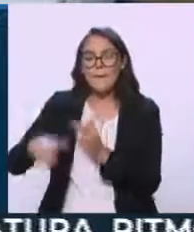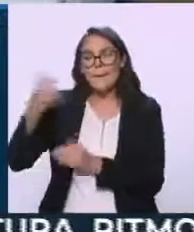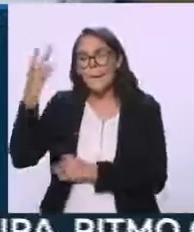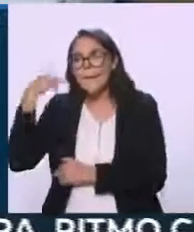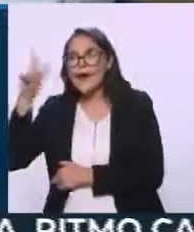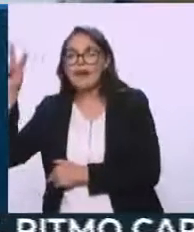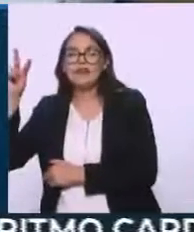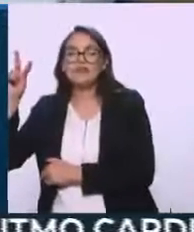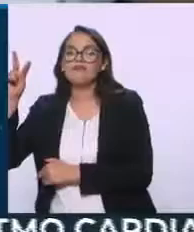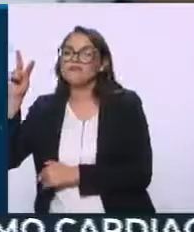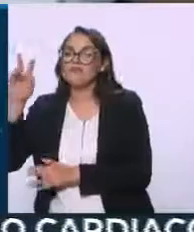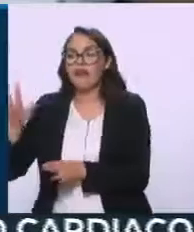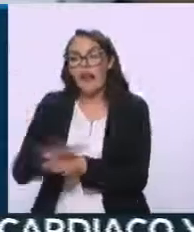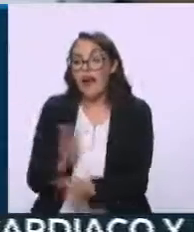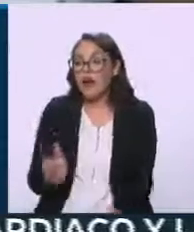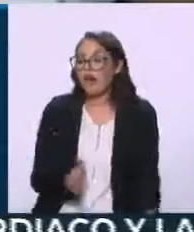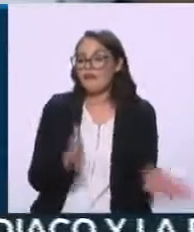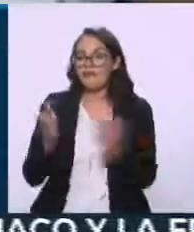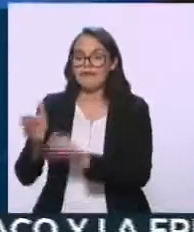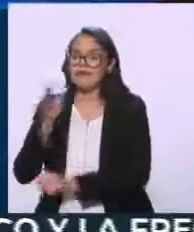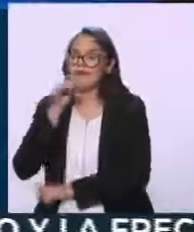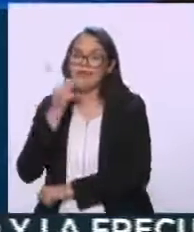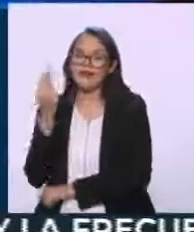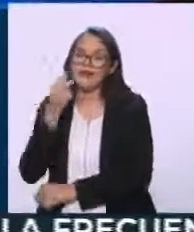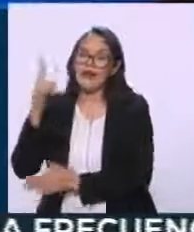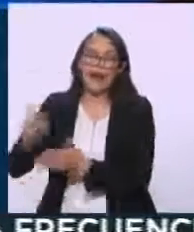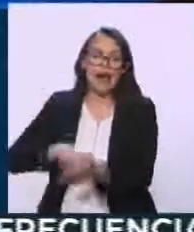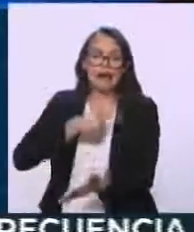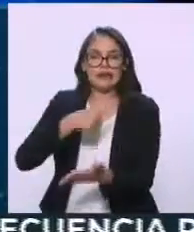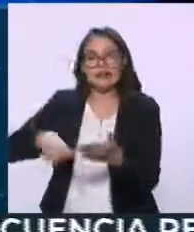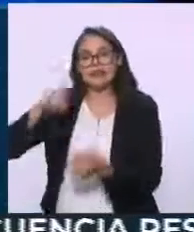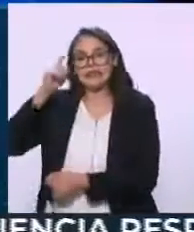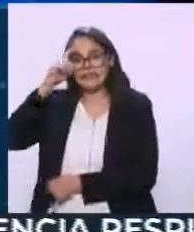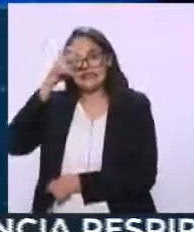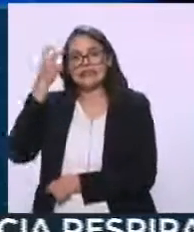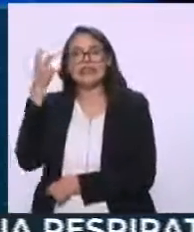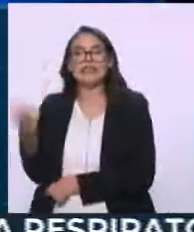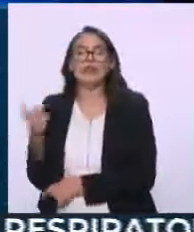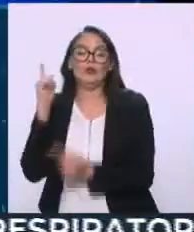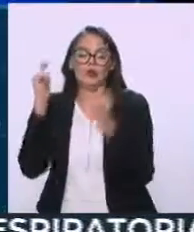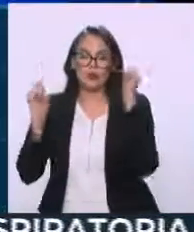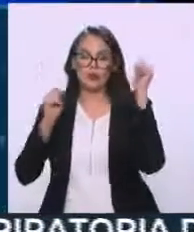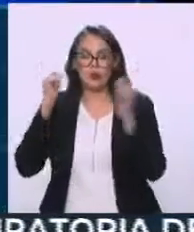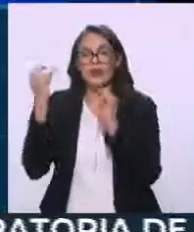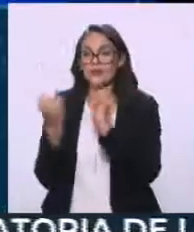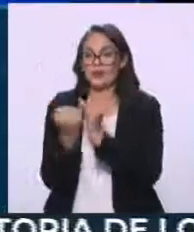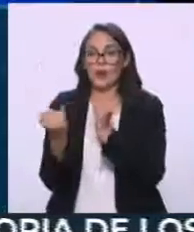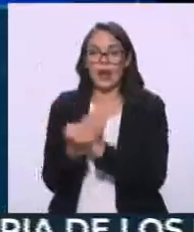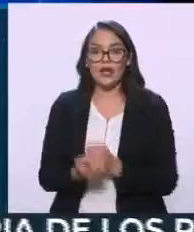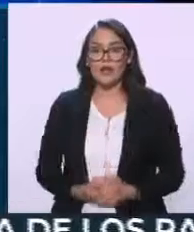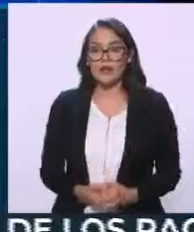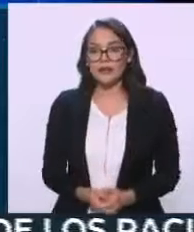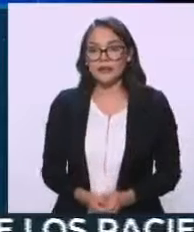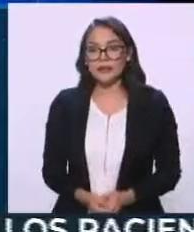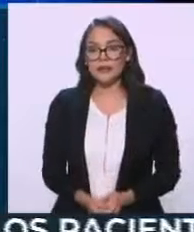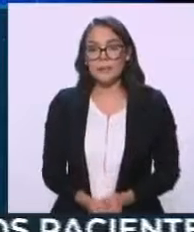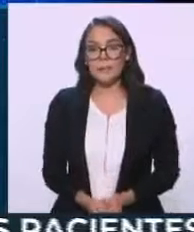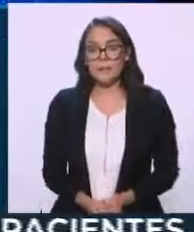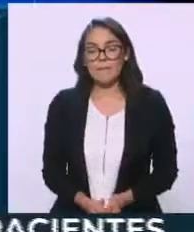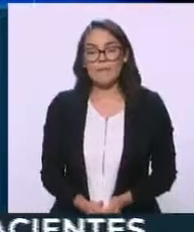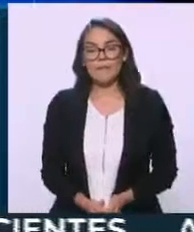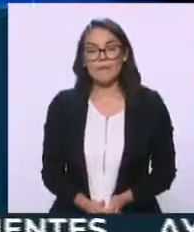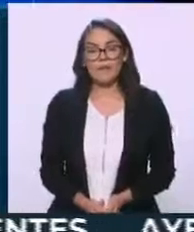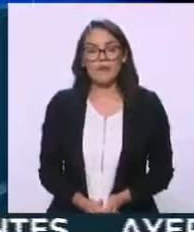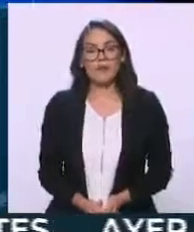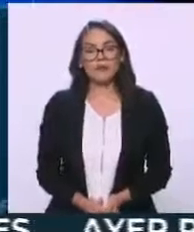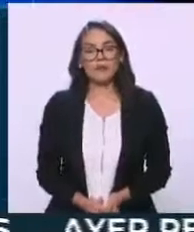y ahí tienen que estar los mayores esfuerzos, ¿no? Es el turismo. Ahí en el turismo, y en todo caso en una mejor difusión también